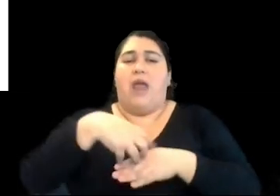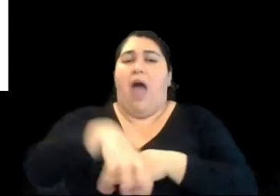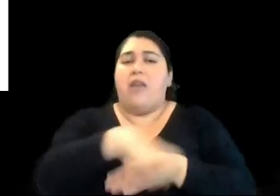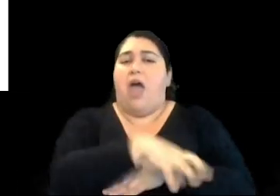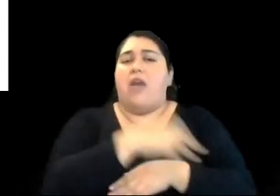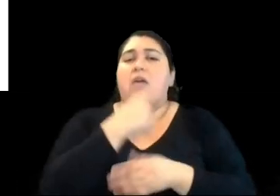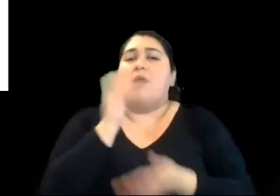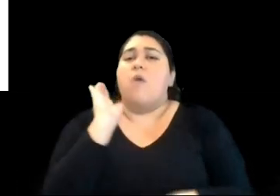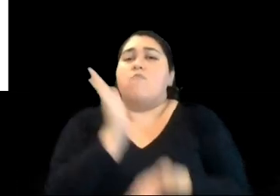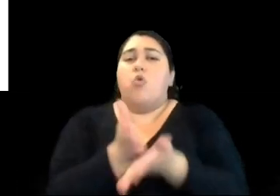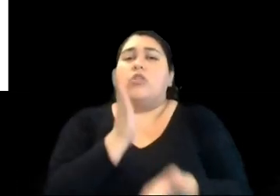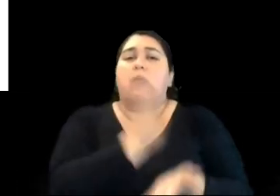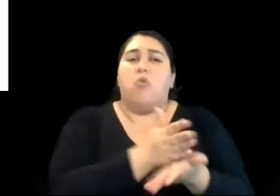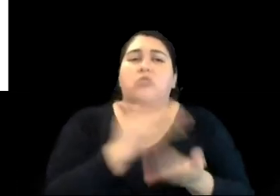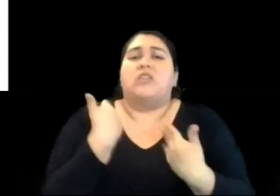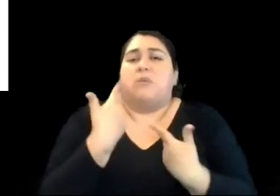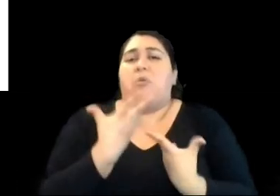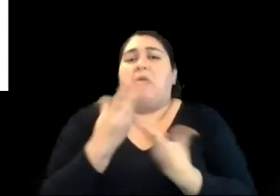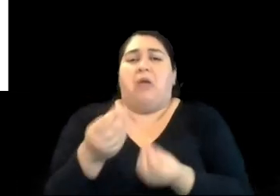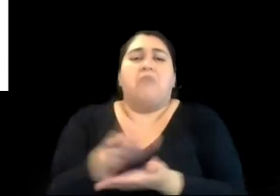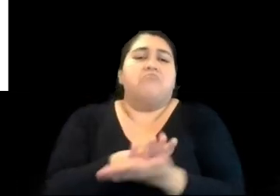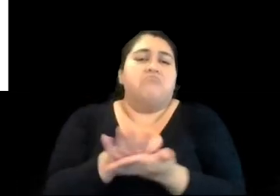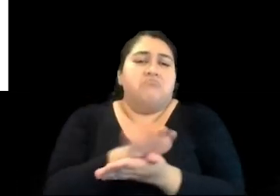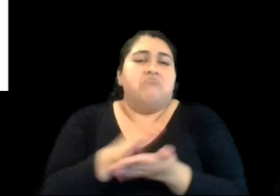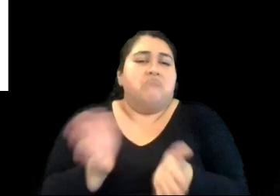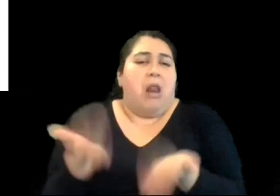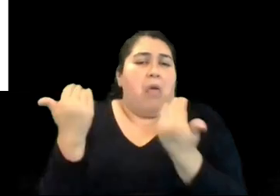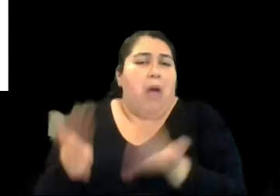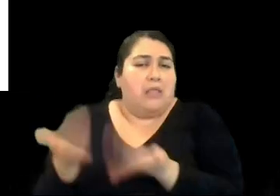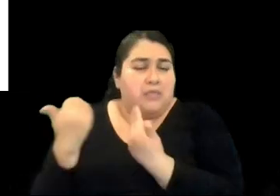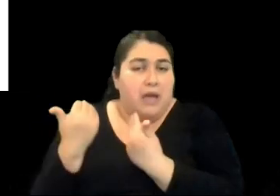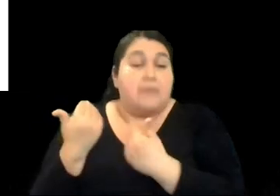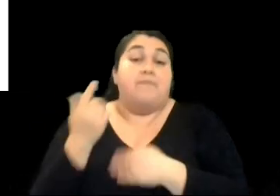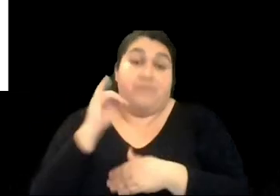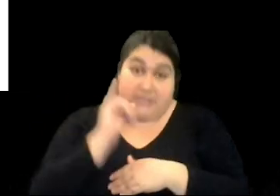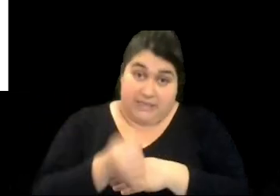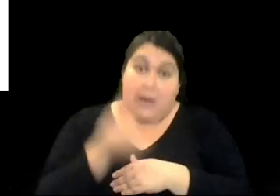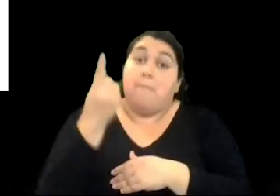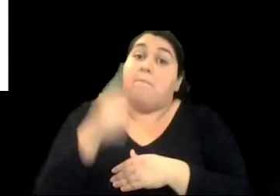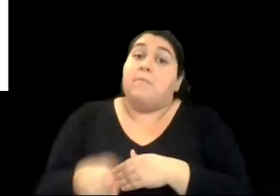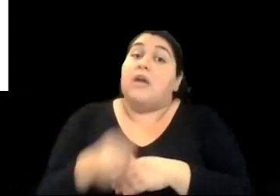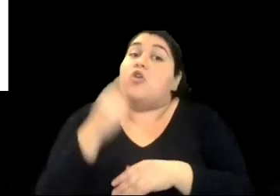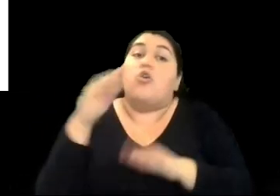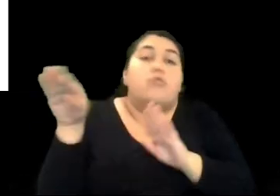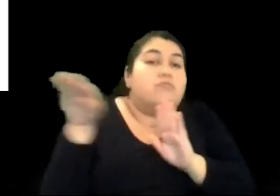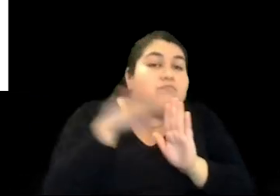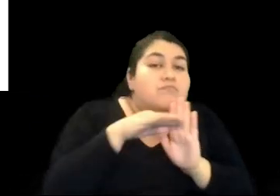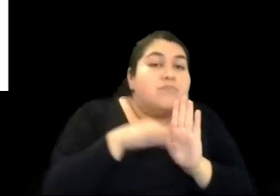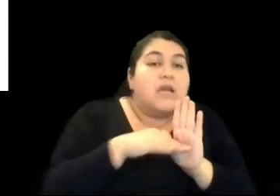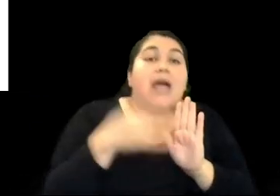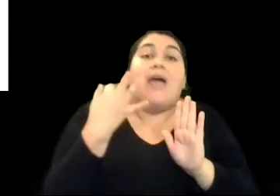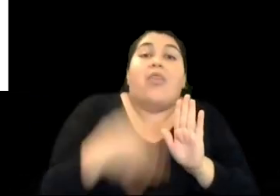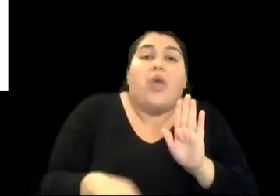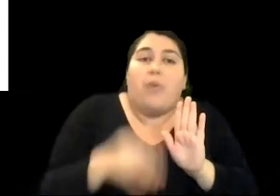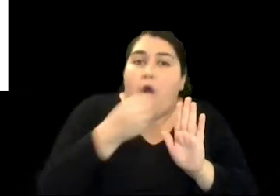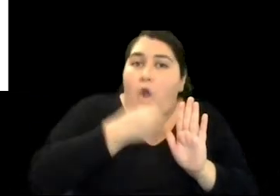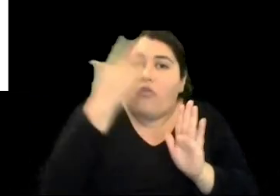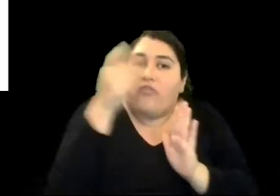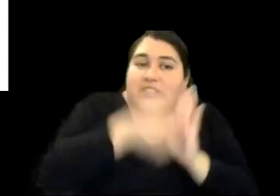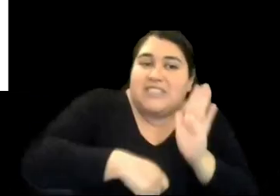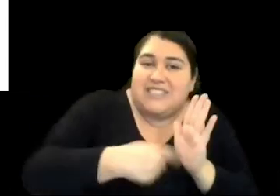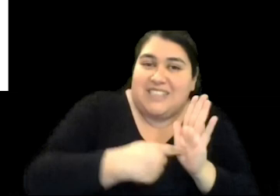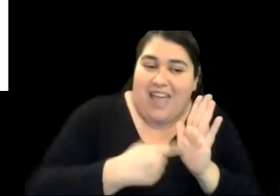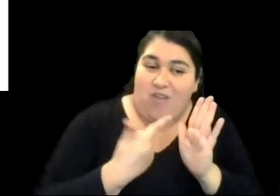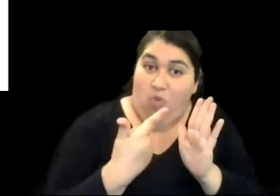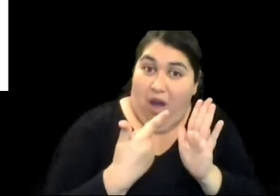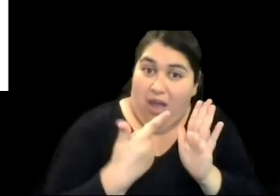estar condonadas. Sí, es cierto, pero dijimos también que el primer requisito era no firmeza. Las multas que podemos